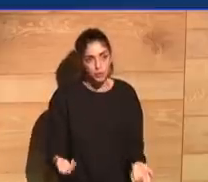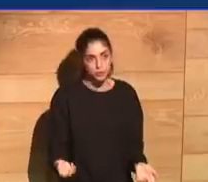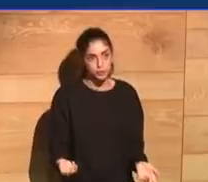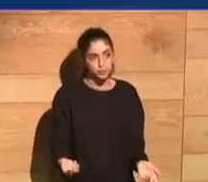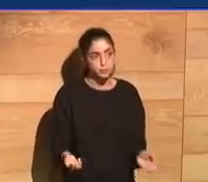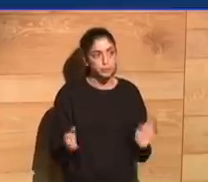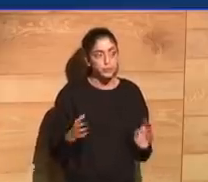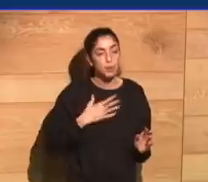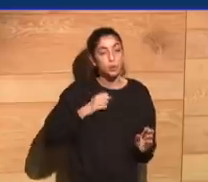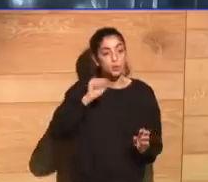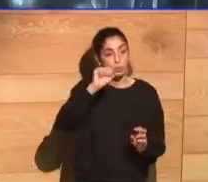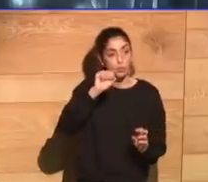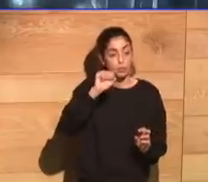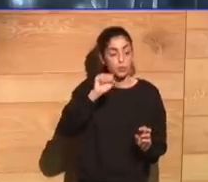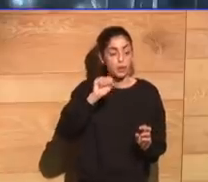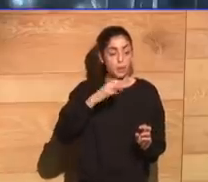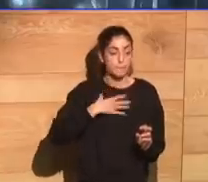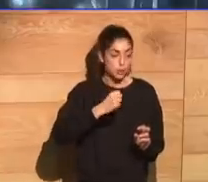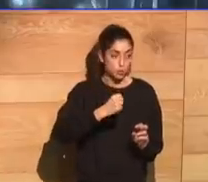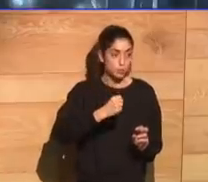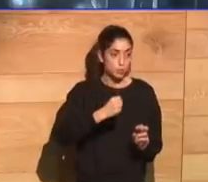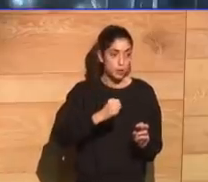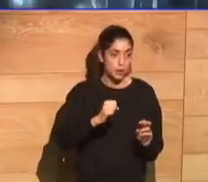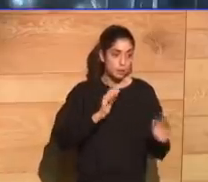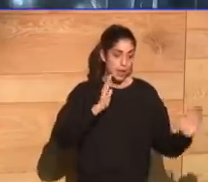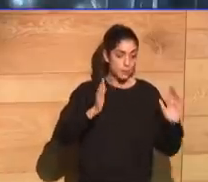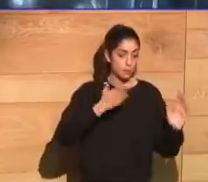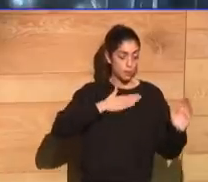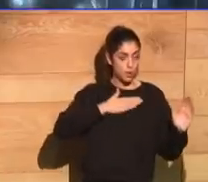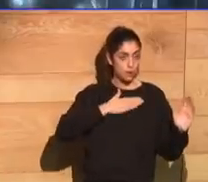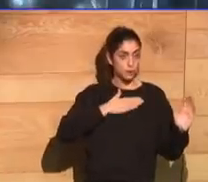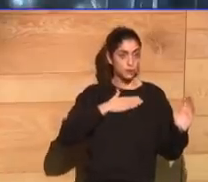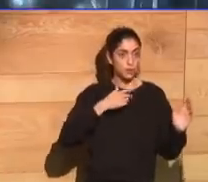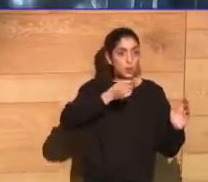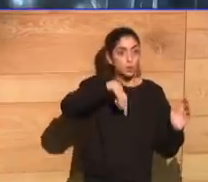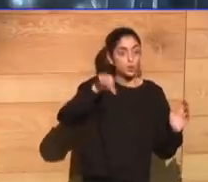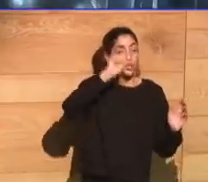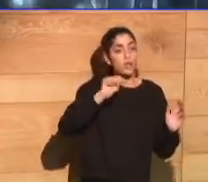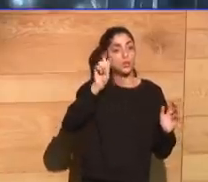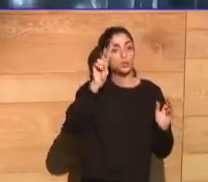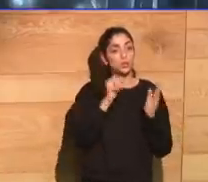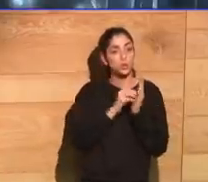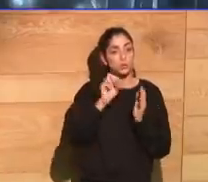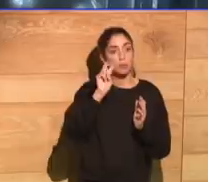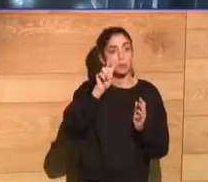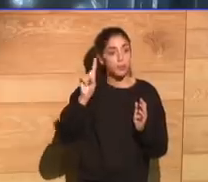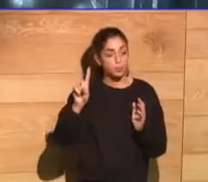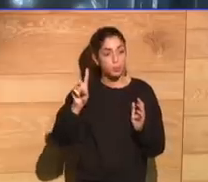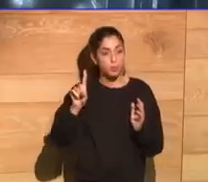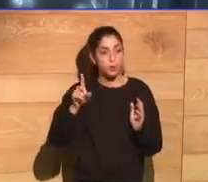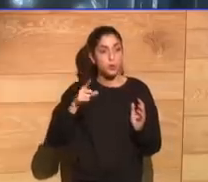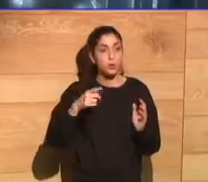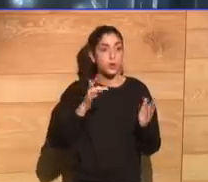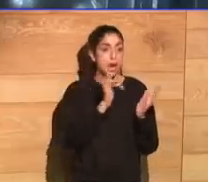nuestra era... y además llevamos el nombre de nuestra era y estamos en 2021 por algo, es Jesucristo, y lo que